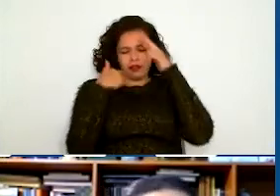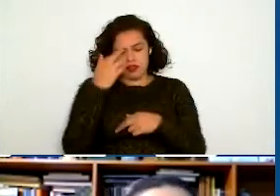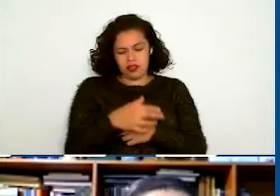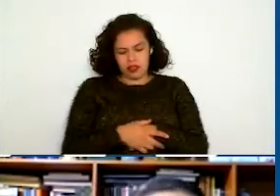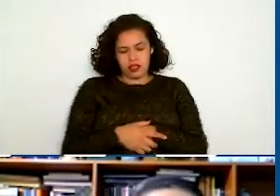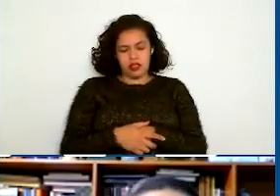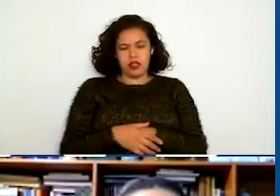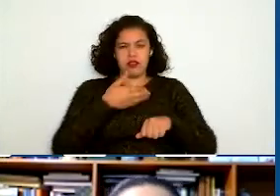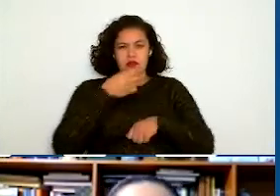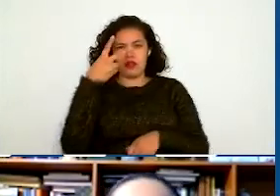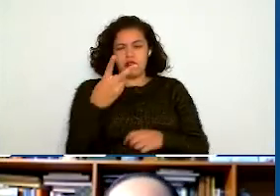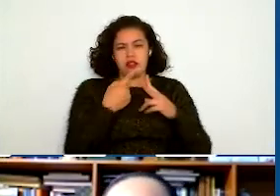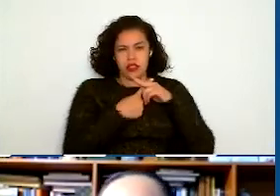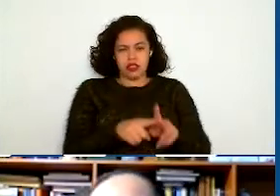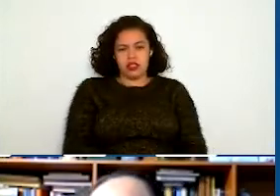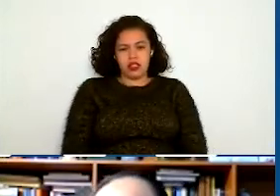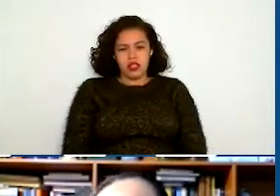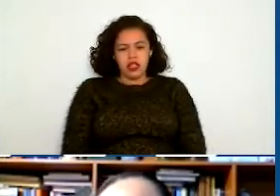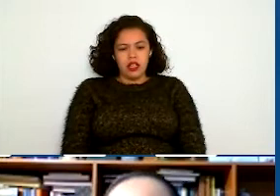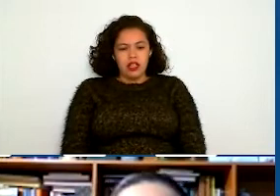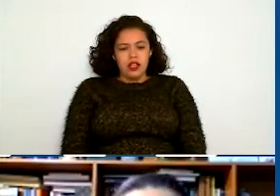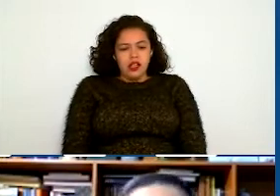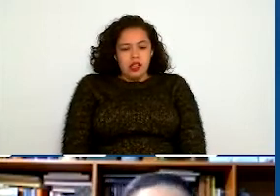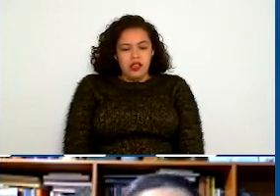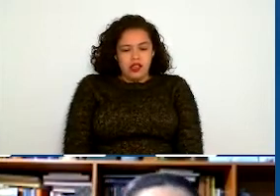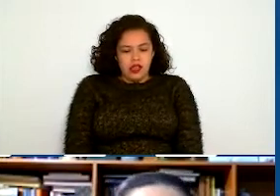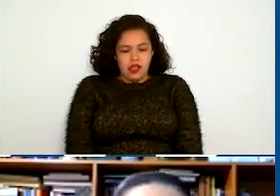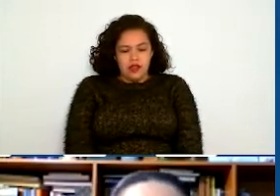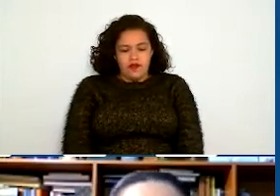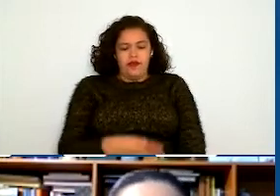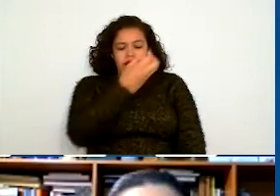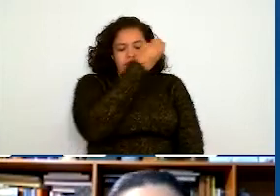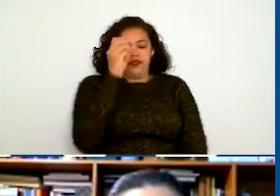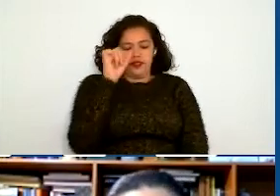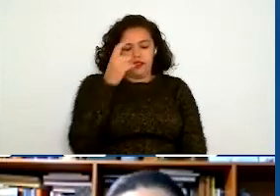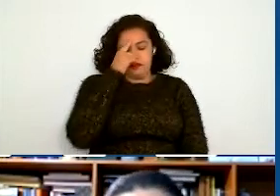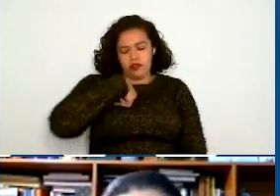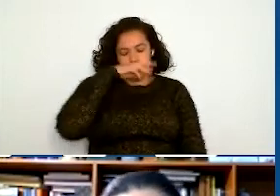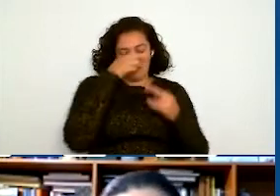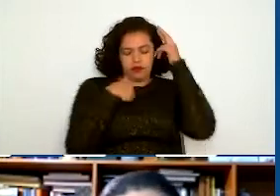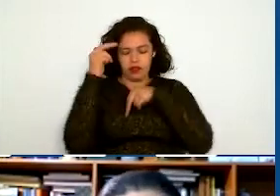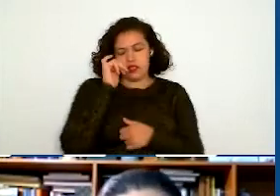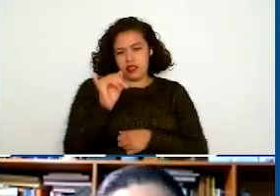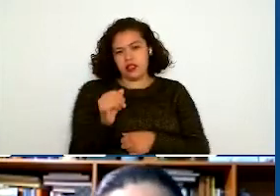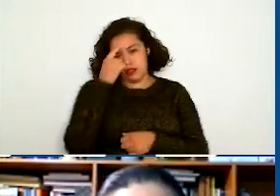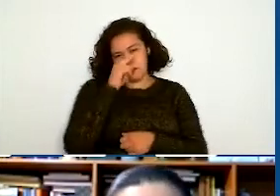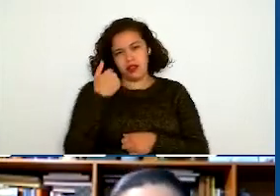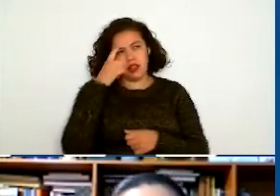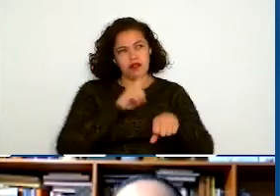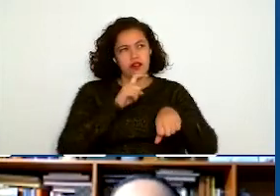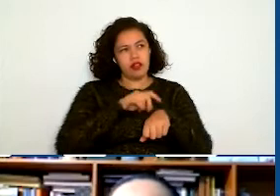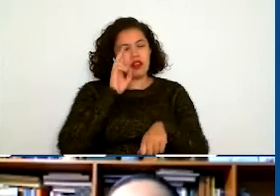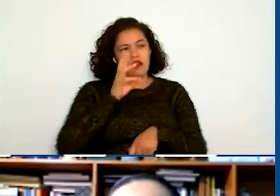el número dos, empezamos con el dos, un poco en ese orden porque tiene que ver con lo que vamos a revisar. No sé, déjenme ver la hora,